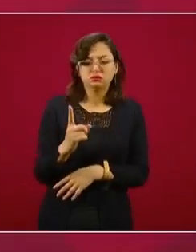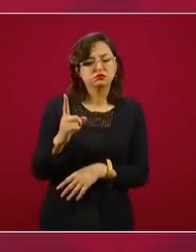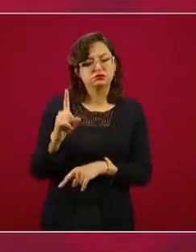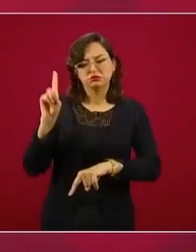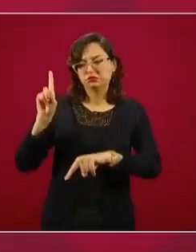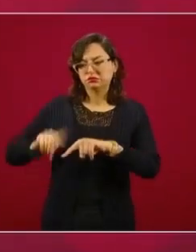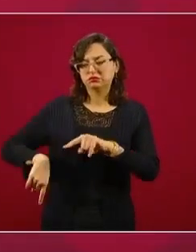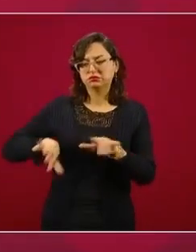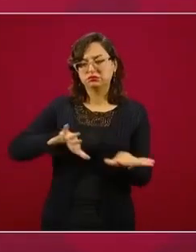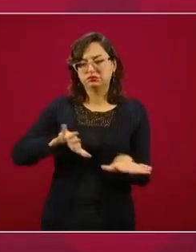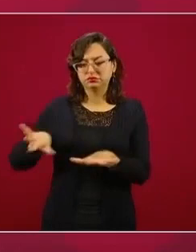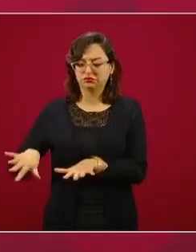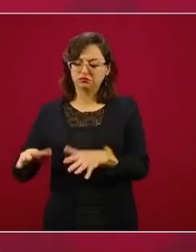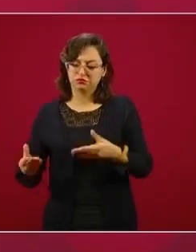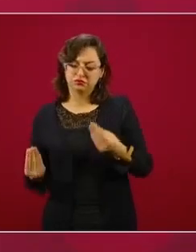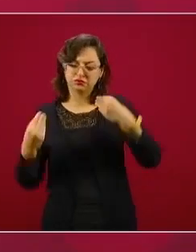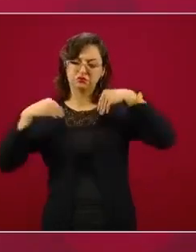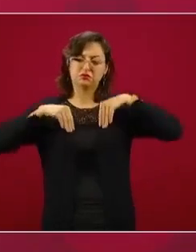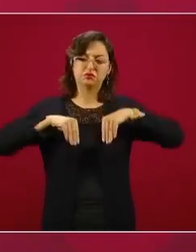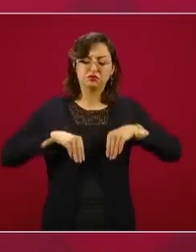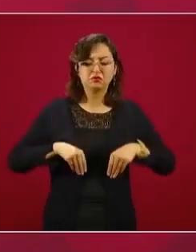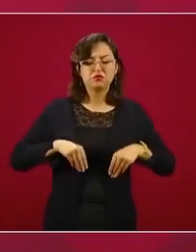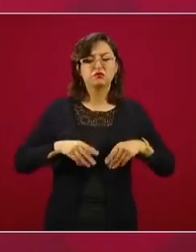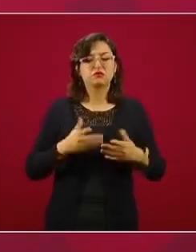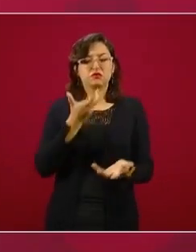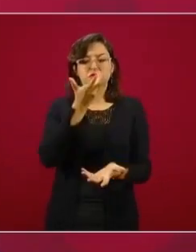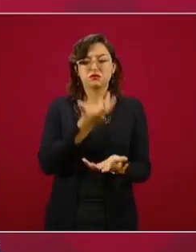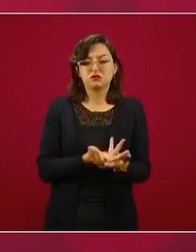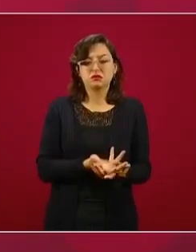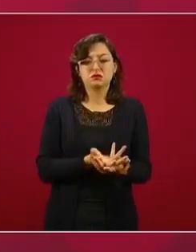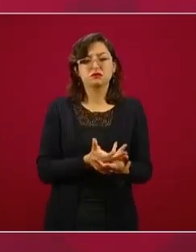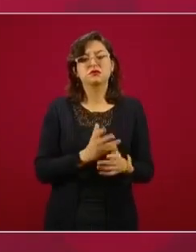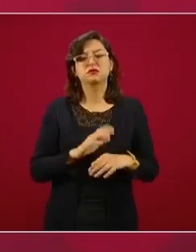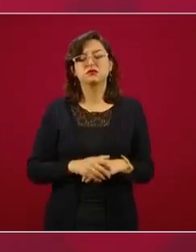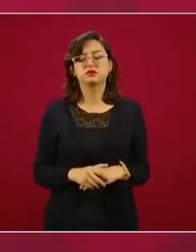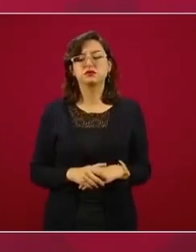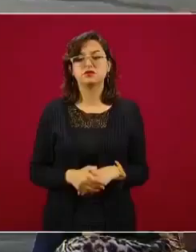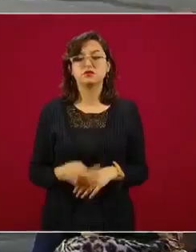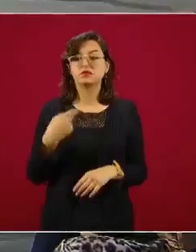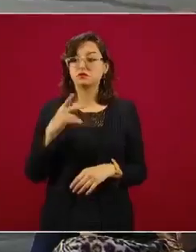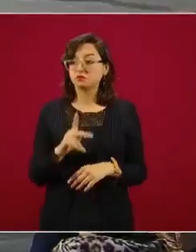ponemos ropa adecuada para estar ahí. Pero a la fecha no